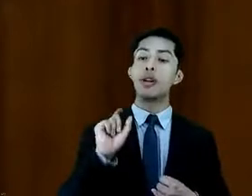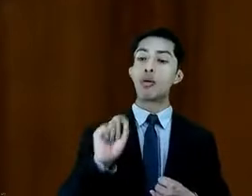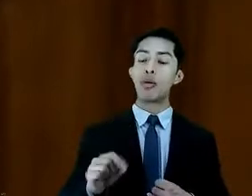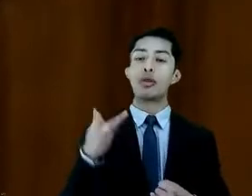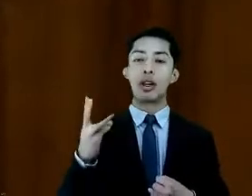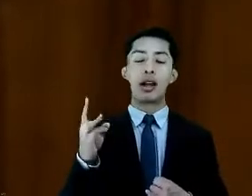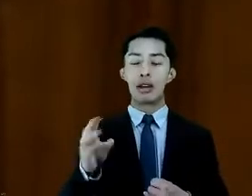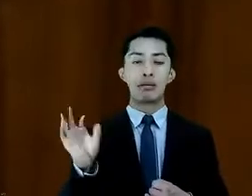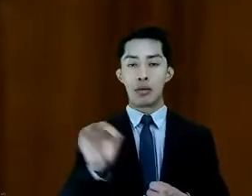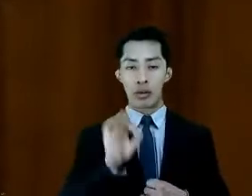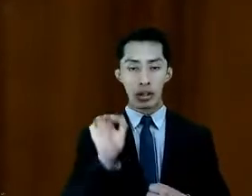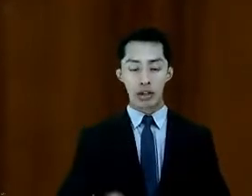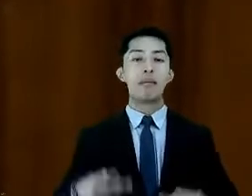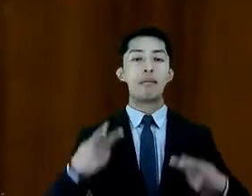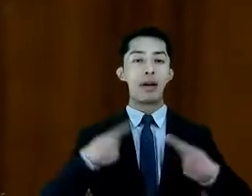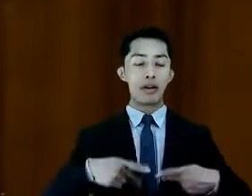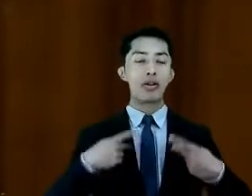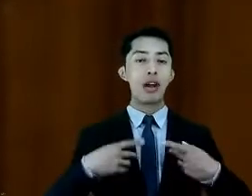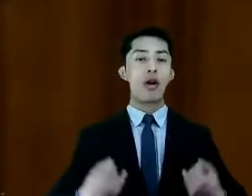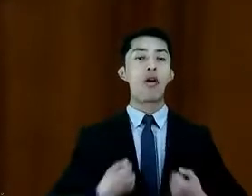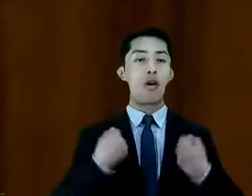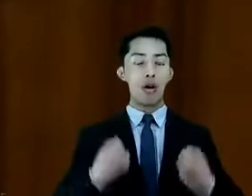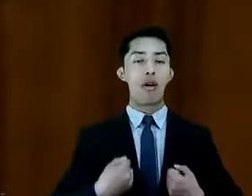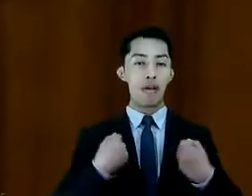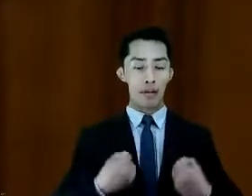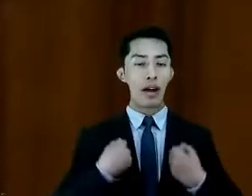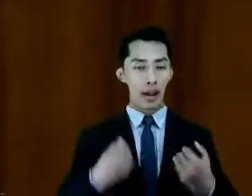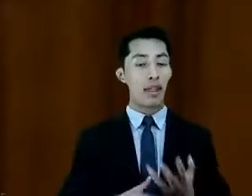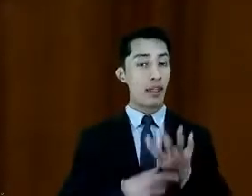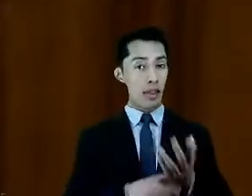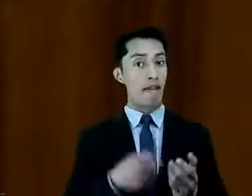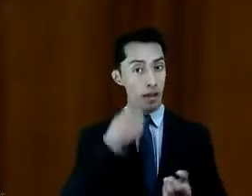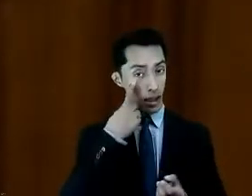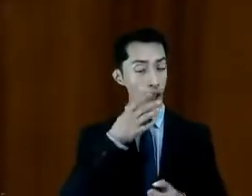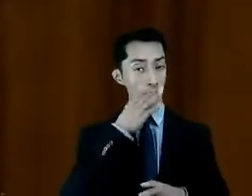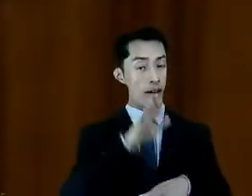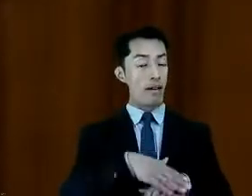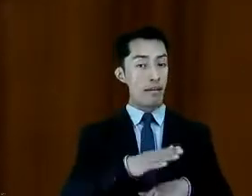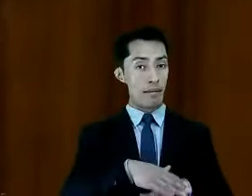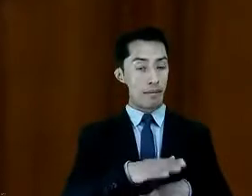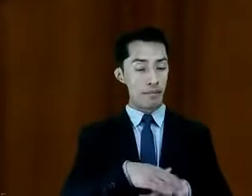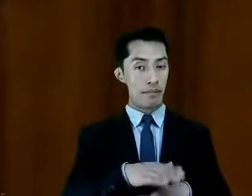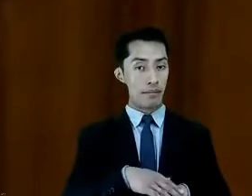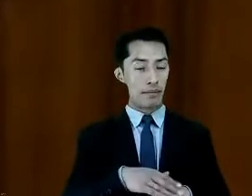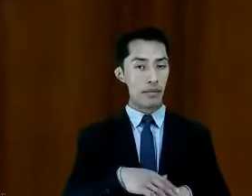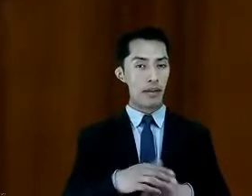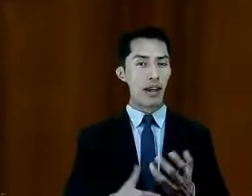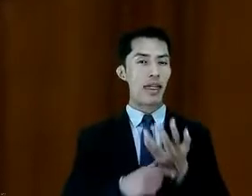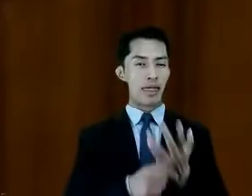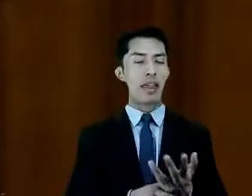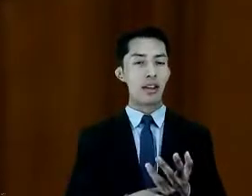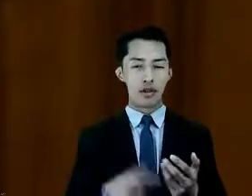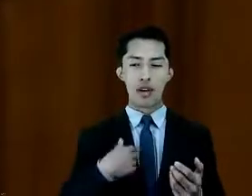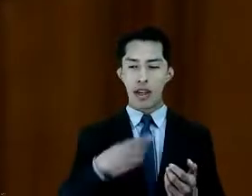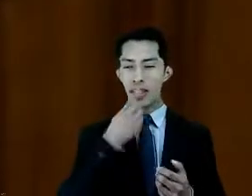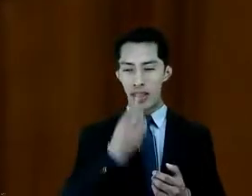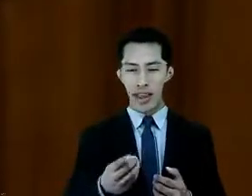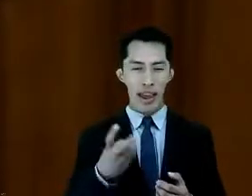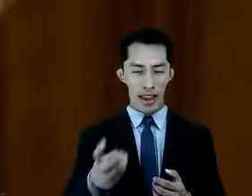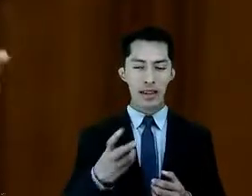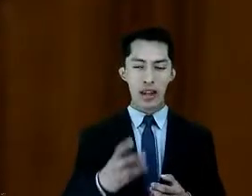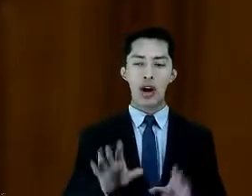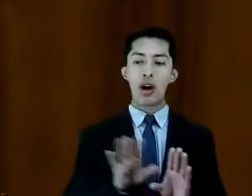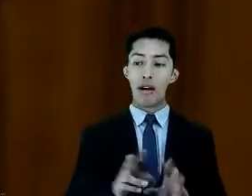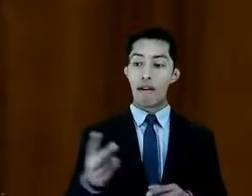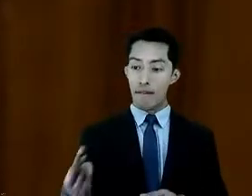80.3 de los jóvenes dicen, y fíjense nada más, este dicho que comenté lo consideran